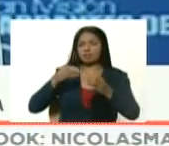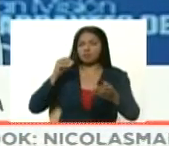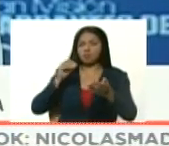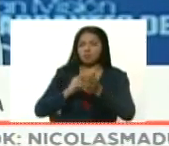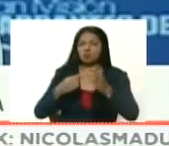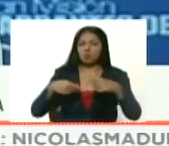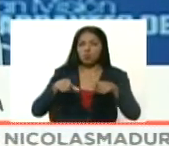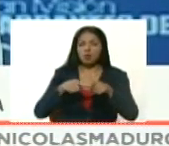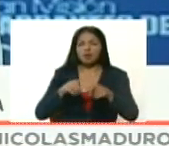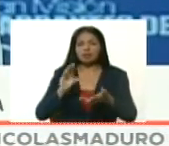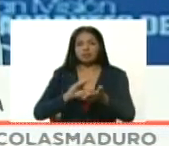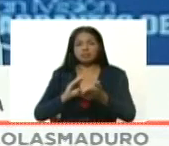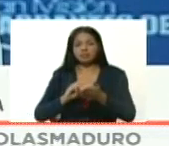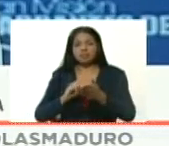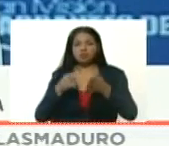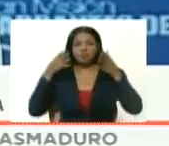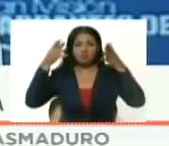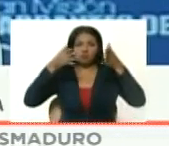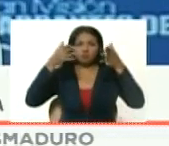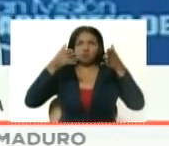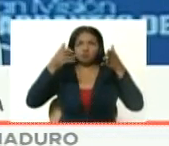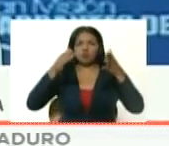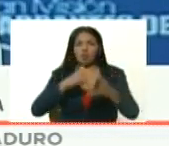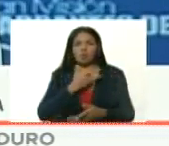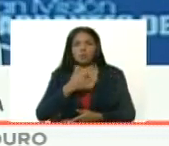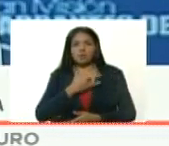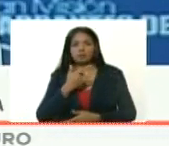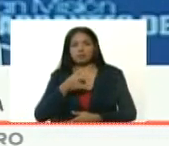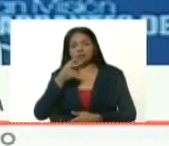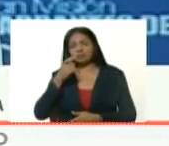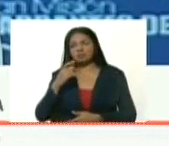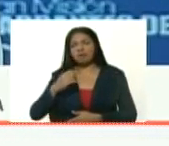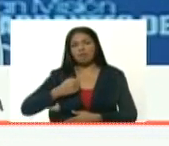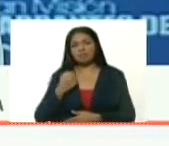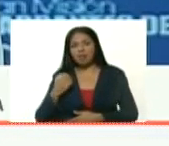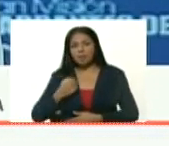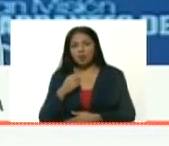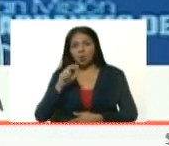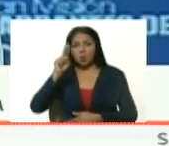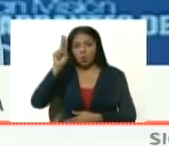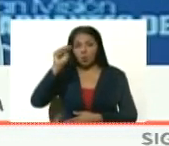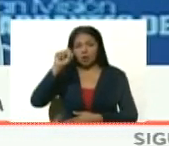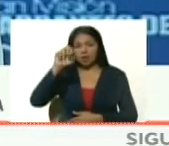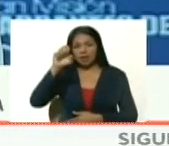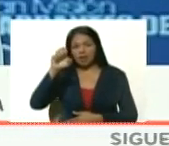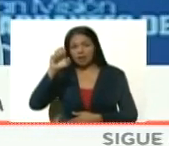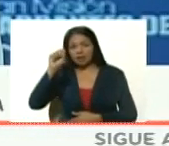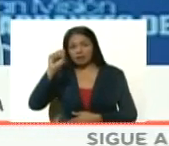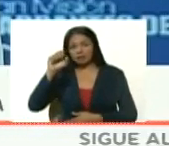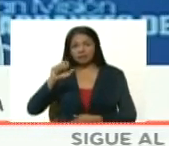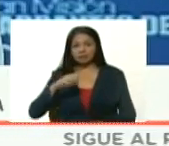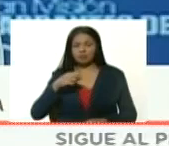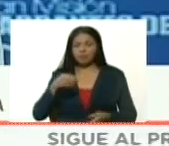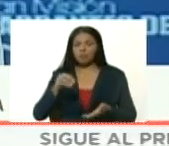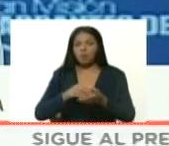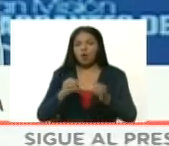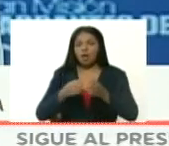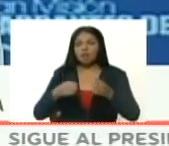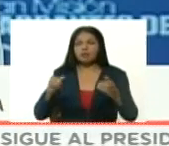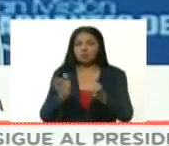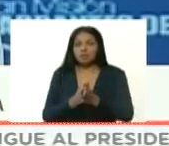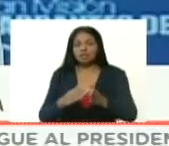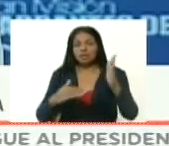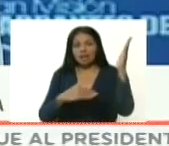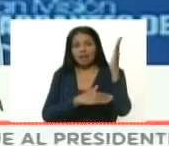en los centros de formación de la Universidad Nacional Experimental de la Seguridad, UNES, ubicados en Anzoátegui,